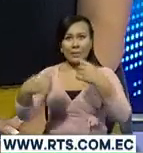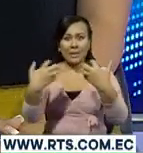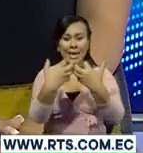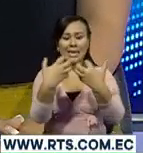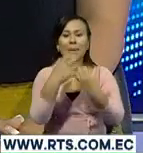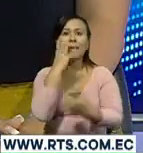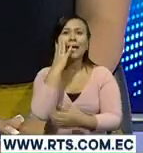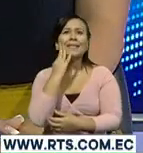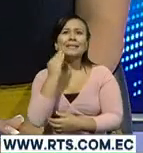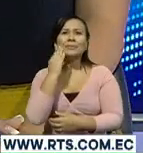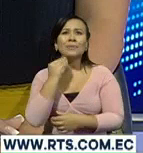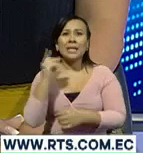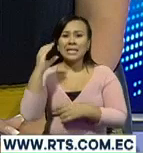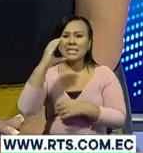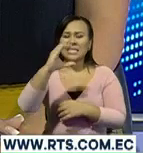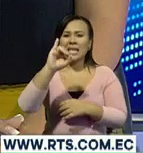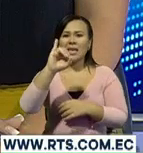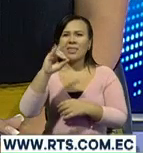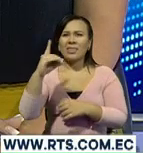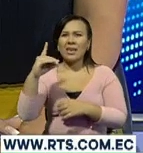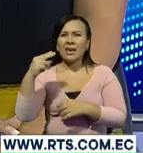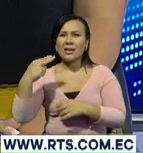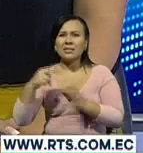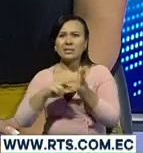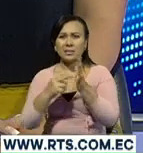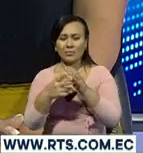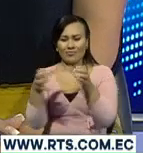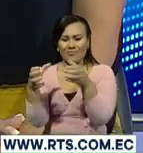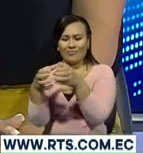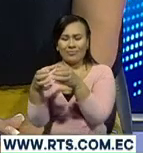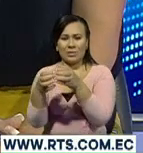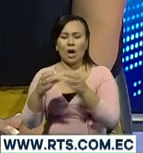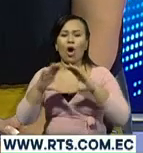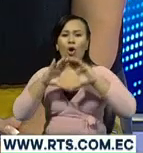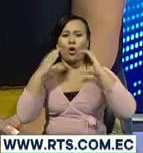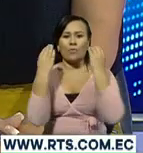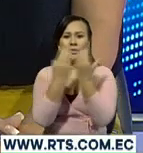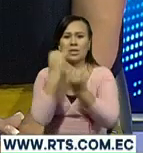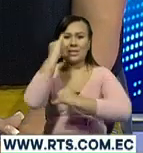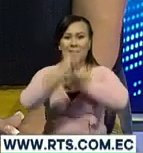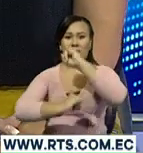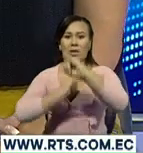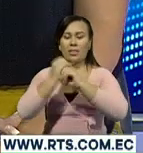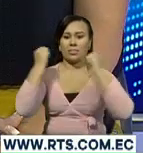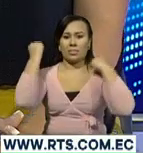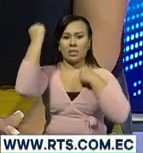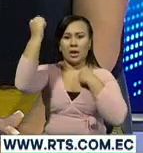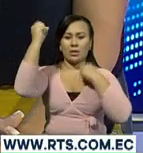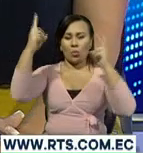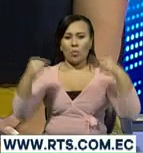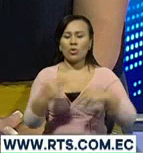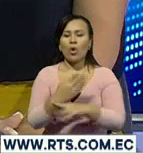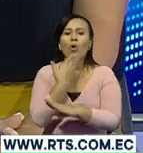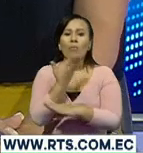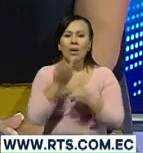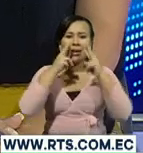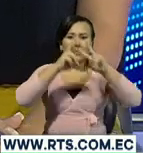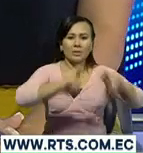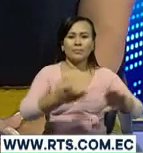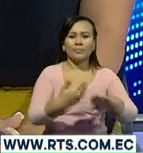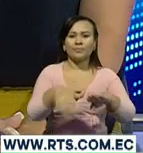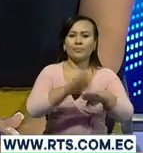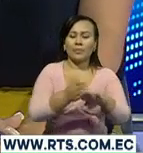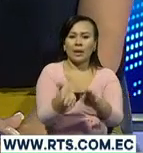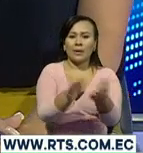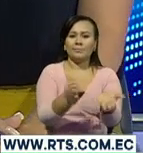de la CIDH que investigará el secuestro y asesinato del equipo periodístico de Diario El Comercio ocurrido el